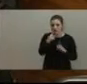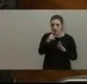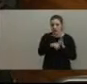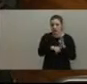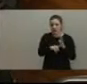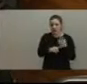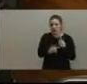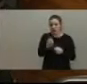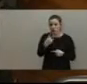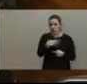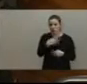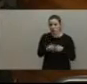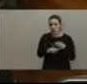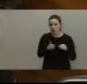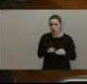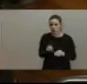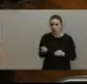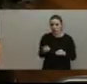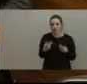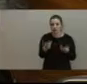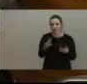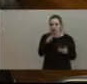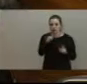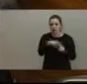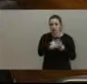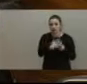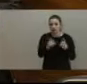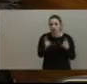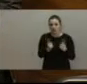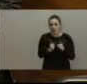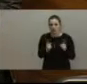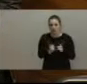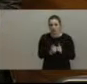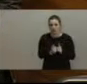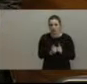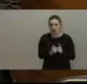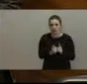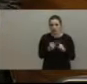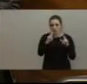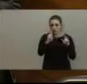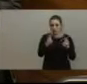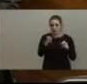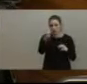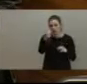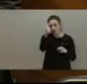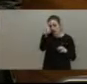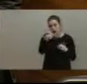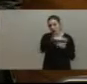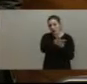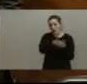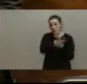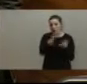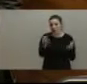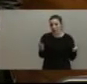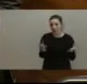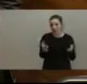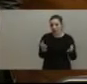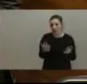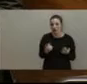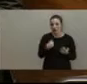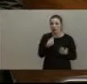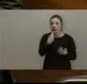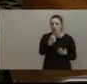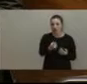no. Para contextualizar brevemente el tema y saber de qué estamos hablando, les